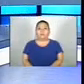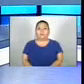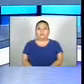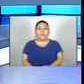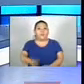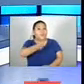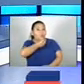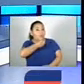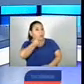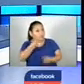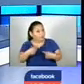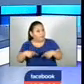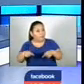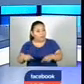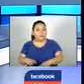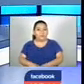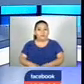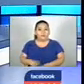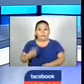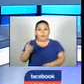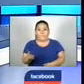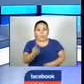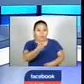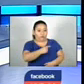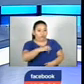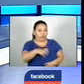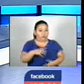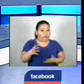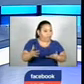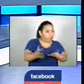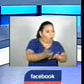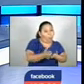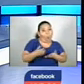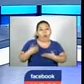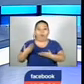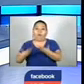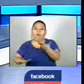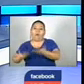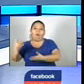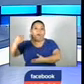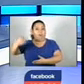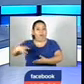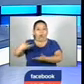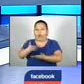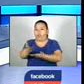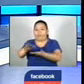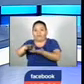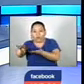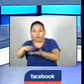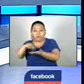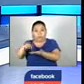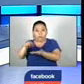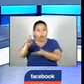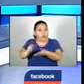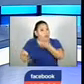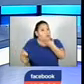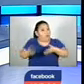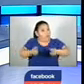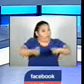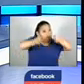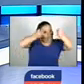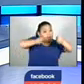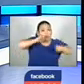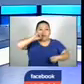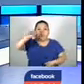Tenemos más en Noticiero Hechos. Acaparadores y personas que incrementen los precios de la canasta básica podrían ser encarcelados, así lo advirtió